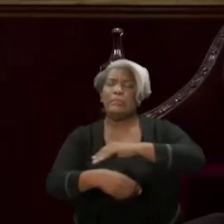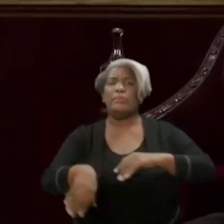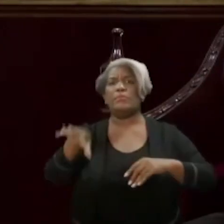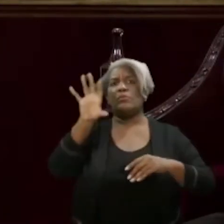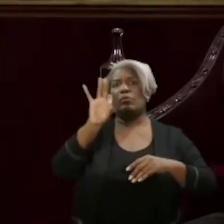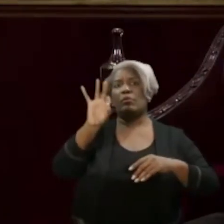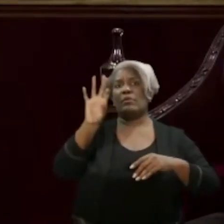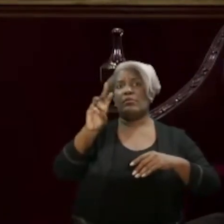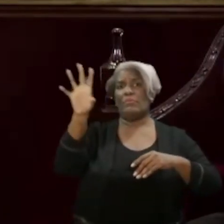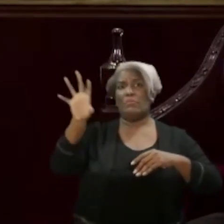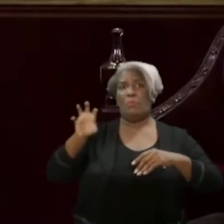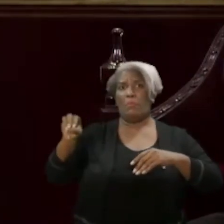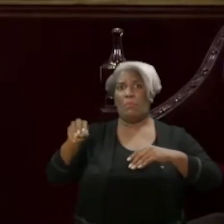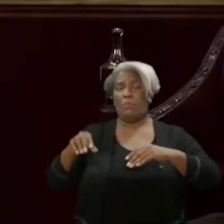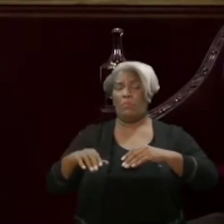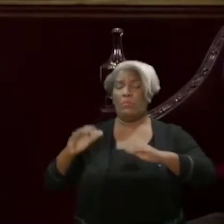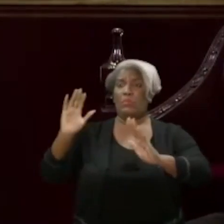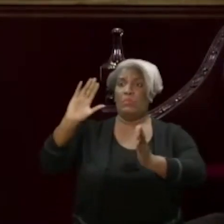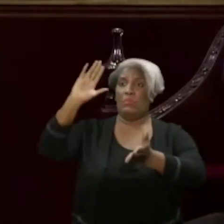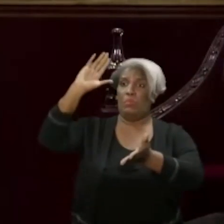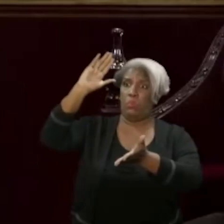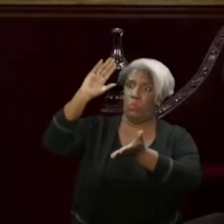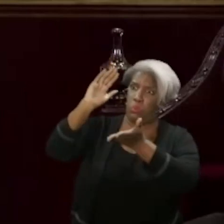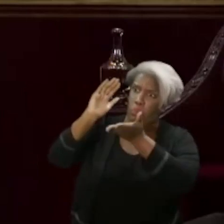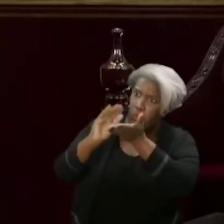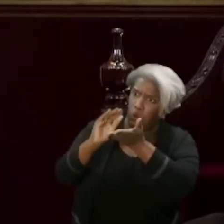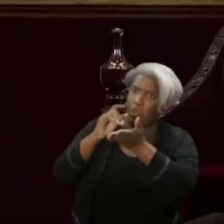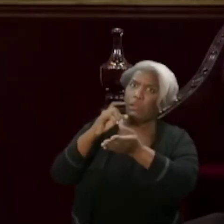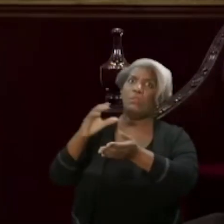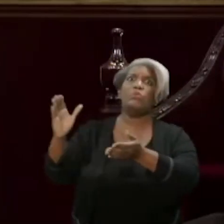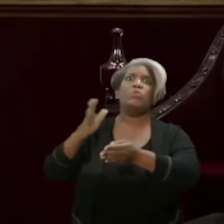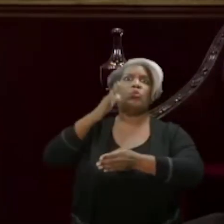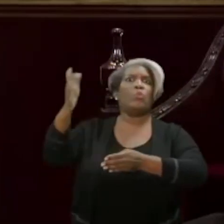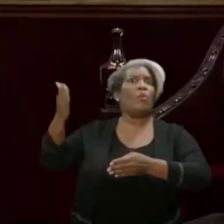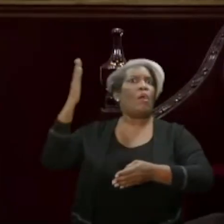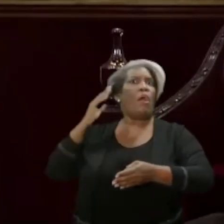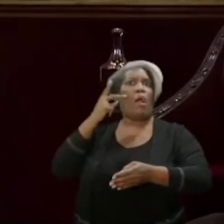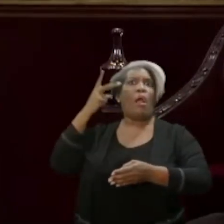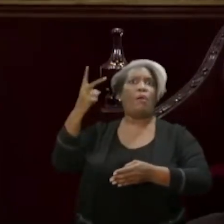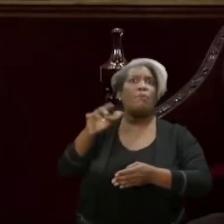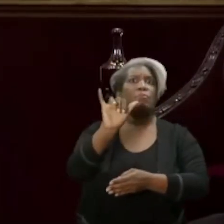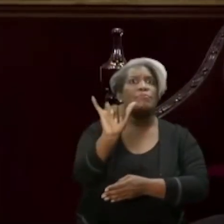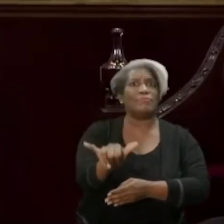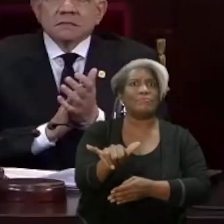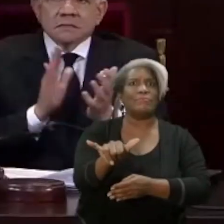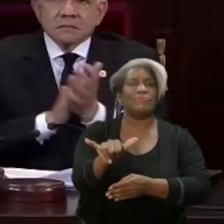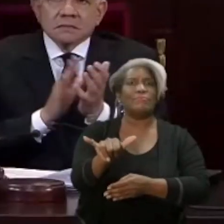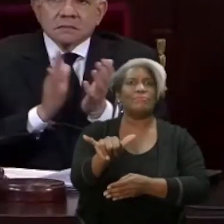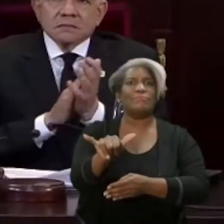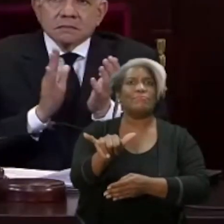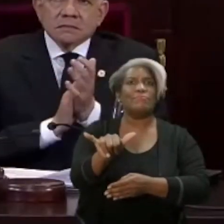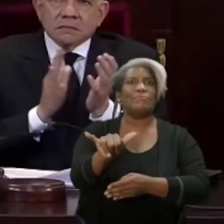19.6%, el más bajo jamás observado en el país en un trimestre.